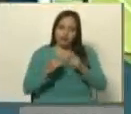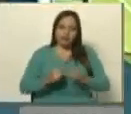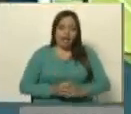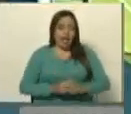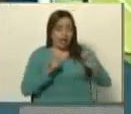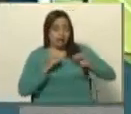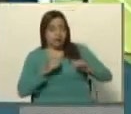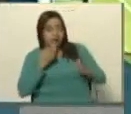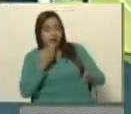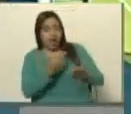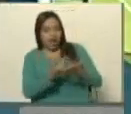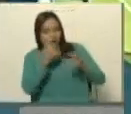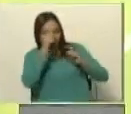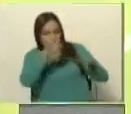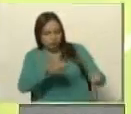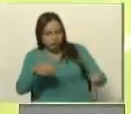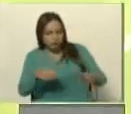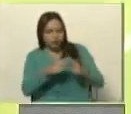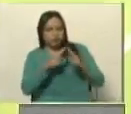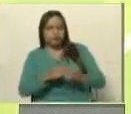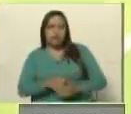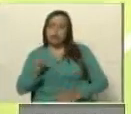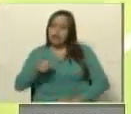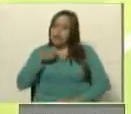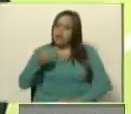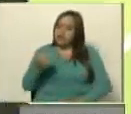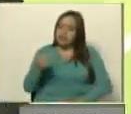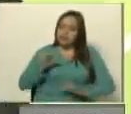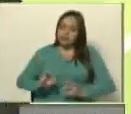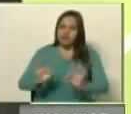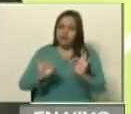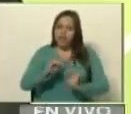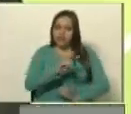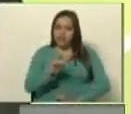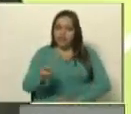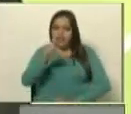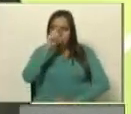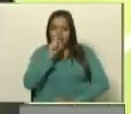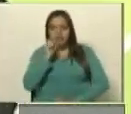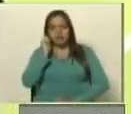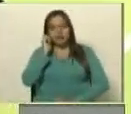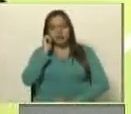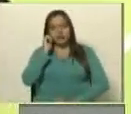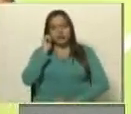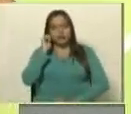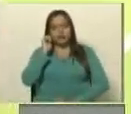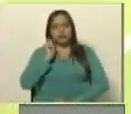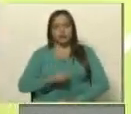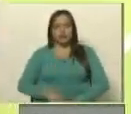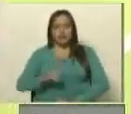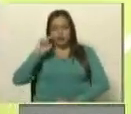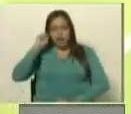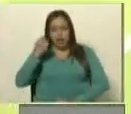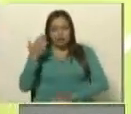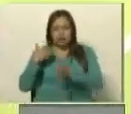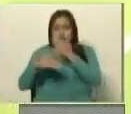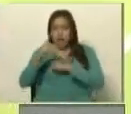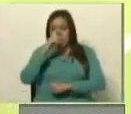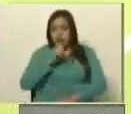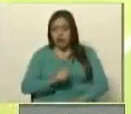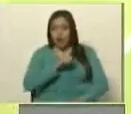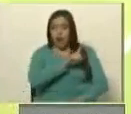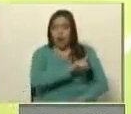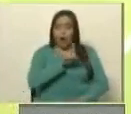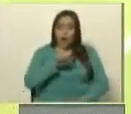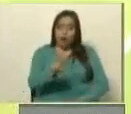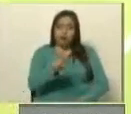acá. Bueno, para nosotros también, esta entrevista exclusiva, 20 años, ¿no? De aquel momento. Recordaba yo, 11 de